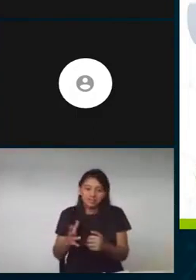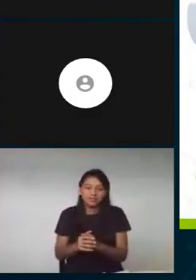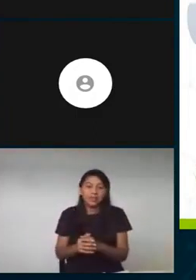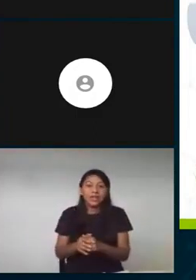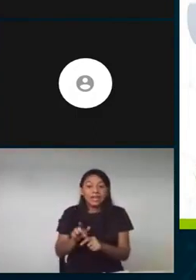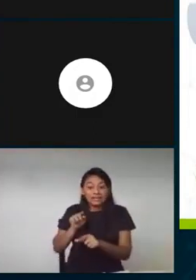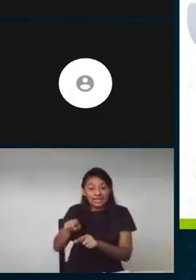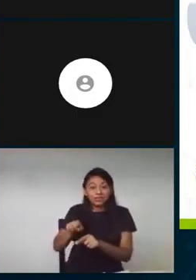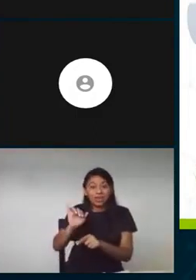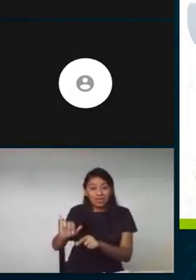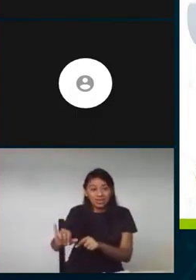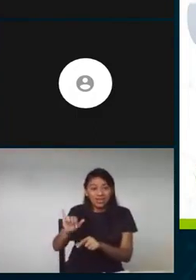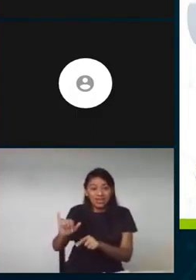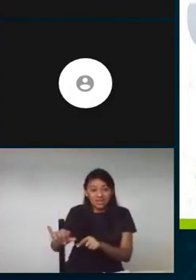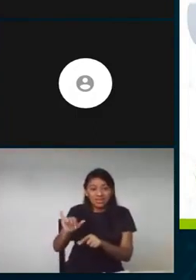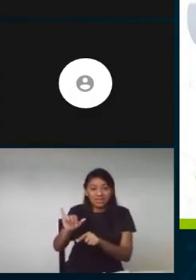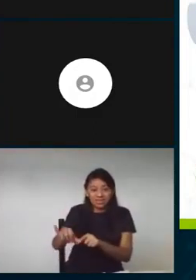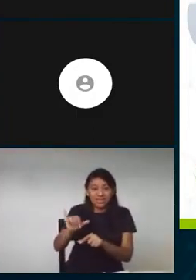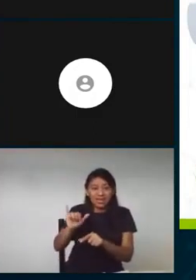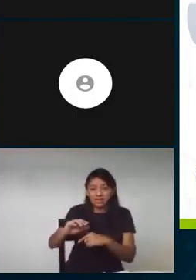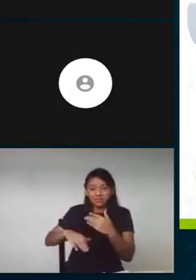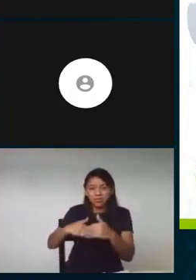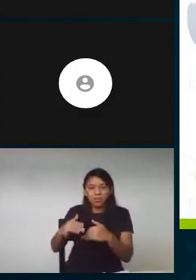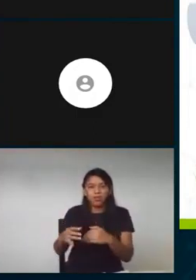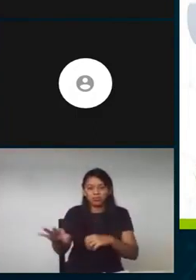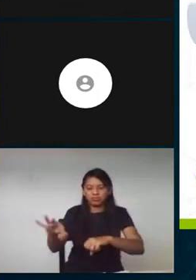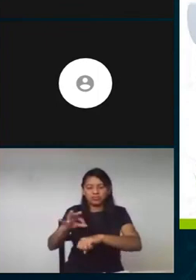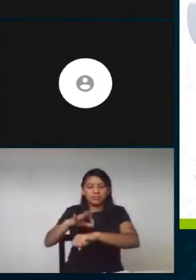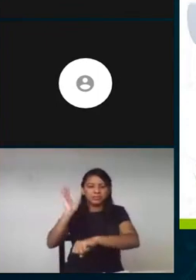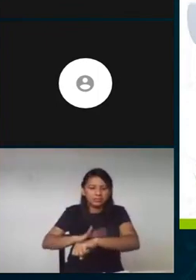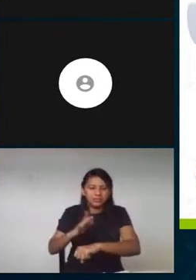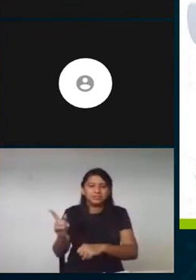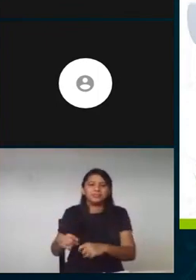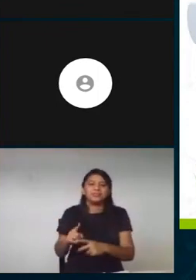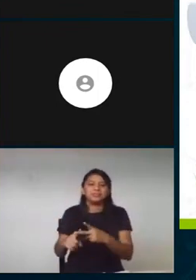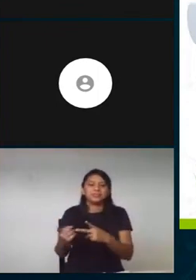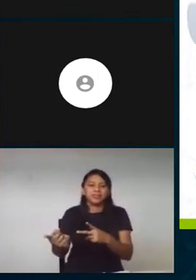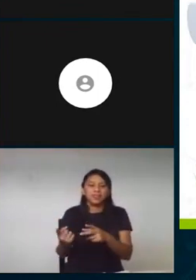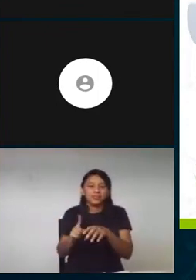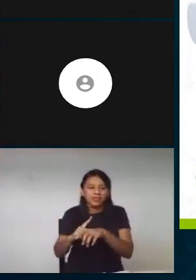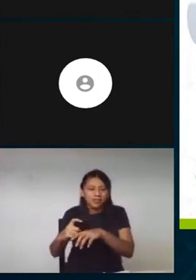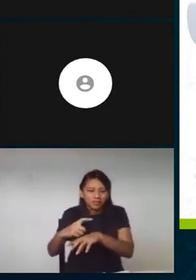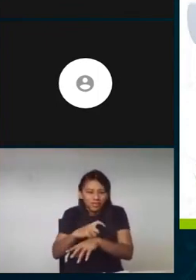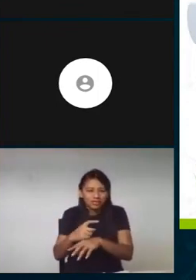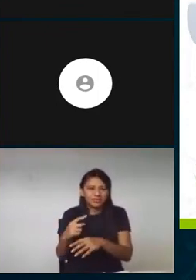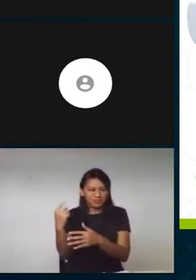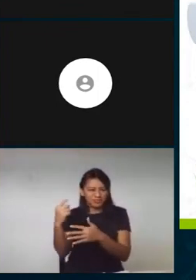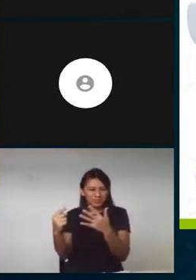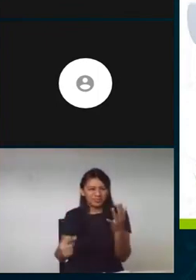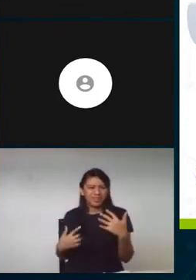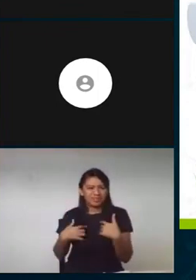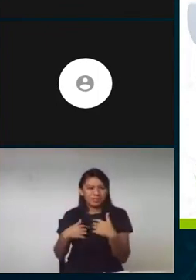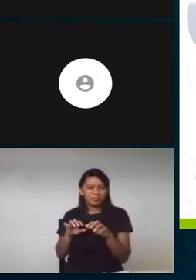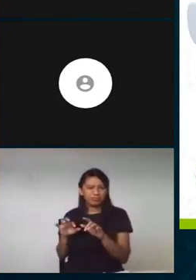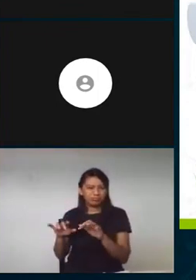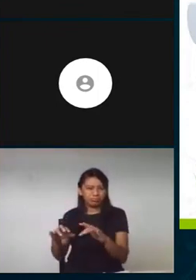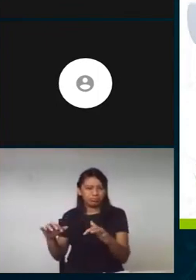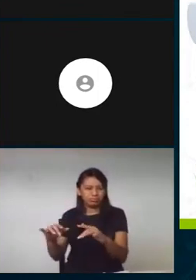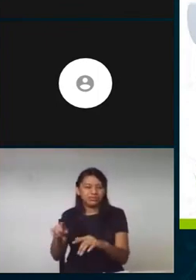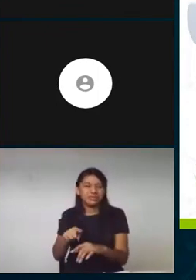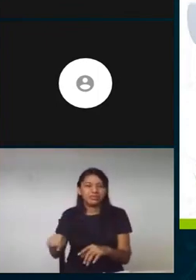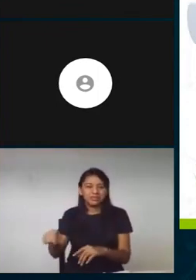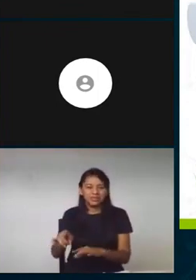vez esto genera una desaparición de especies. ¿Por qué una desaparición de especies? Sí, porque cada vez que nosotros contaminamos